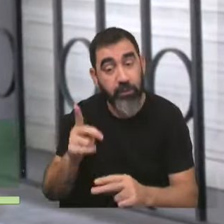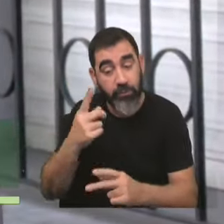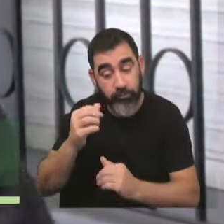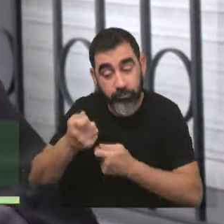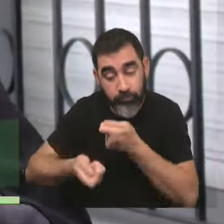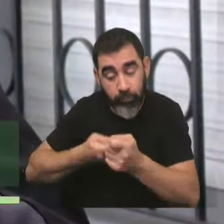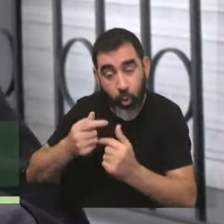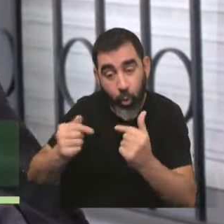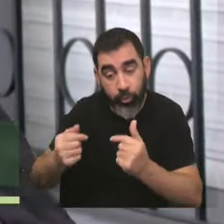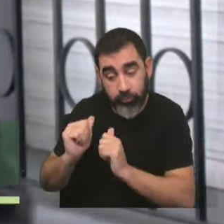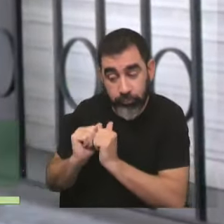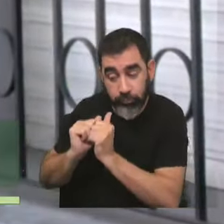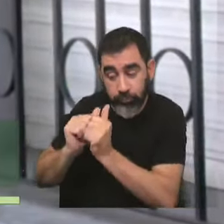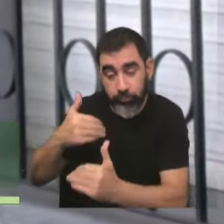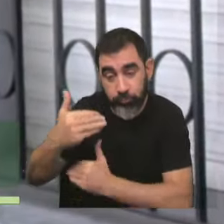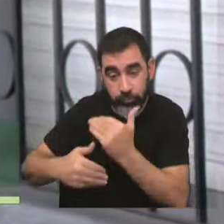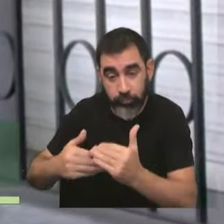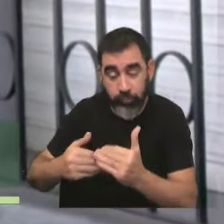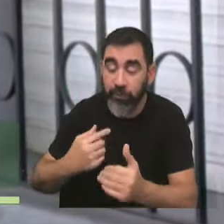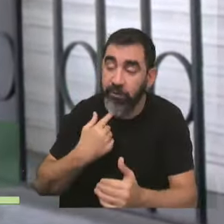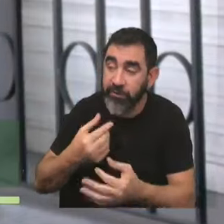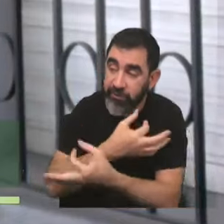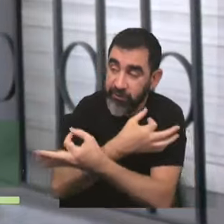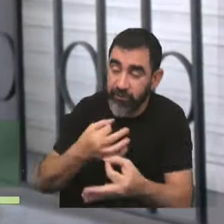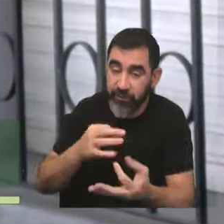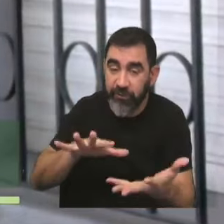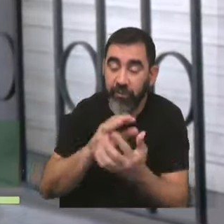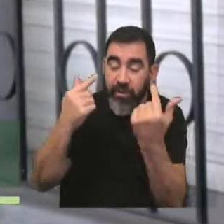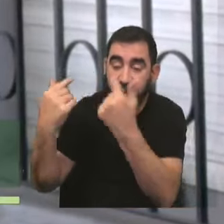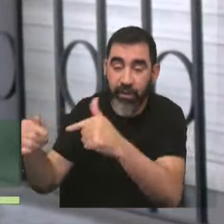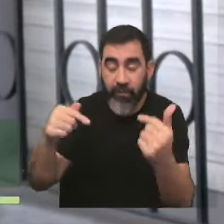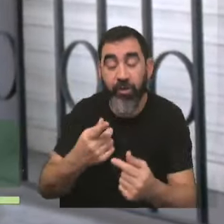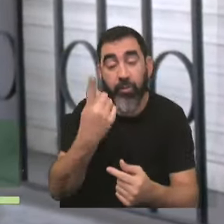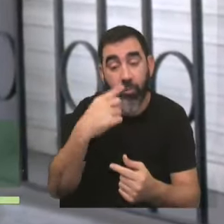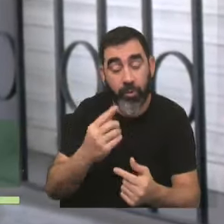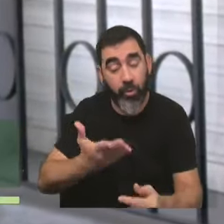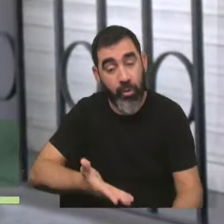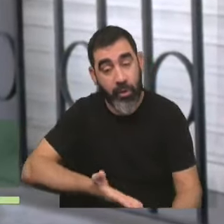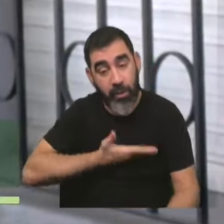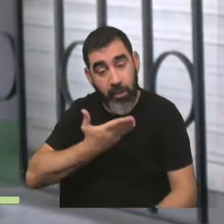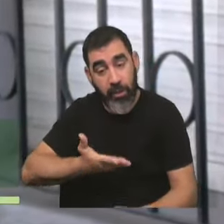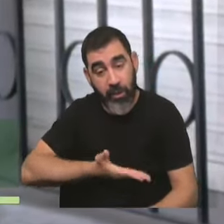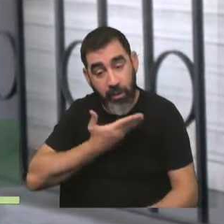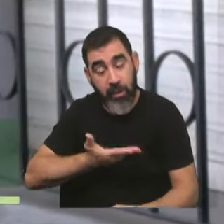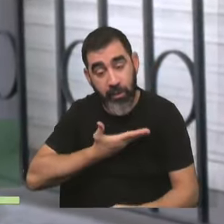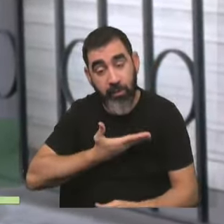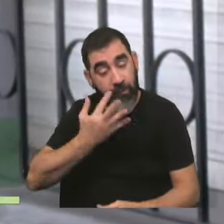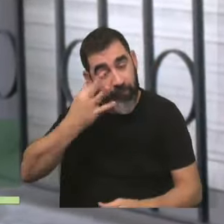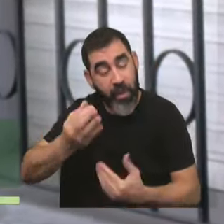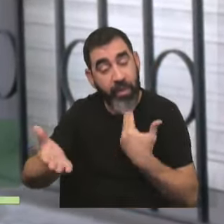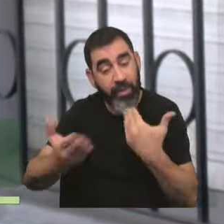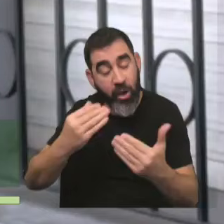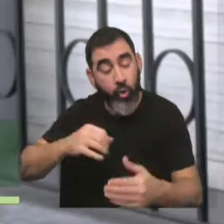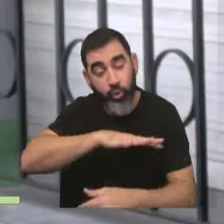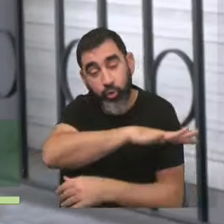herramientas que acompañen eso otro nos va a permitir tener un escenario diferente por eso estamos reclamando poner en serio un diálogo